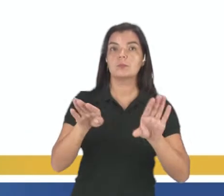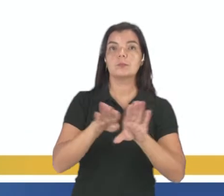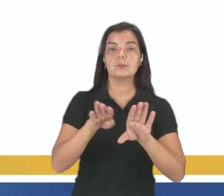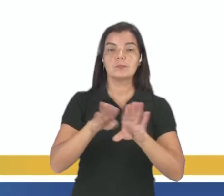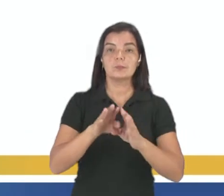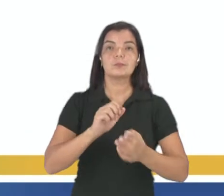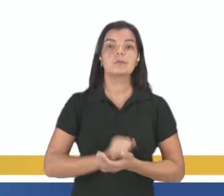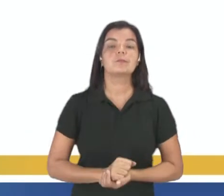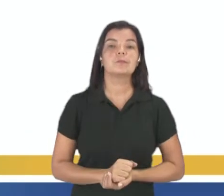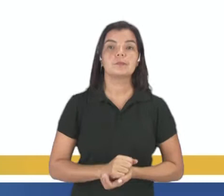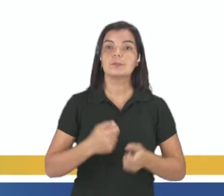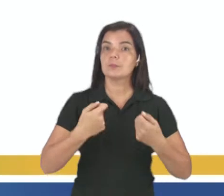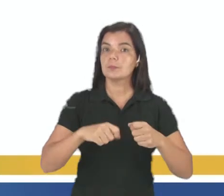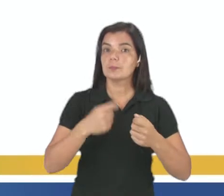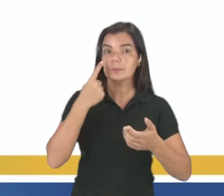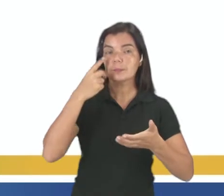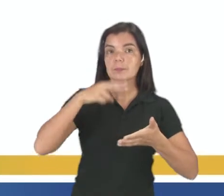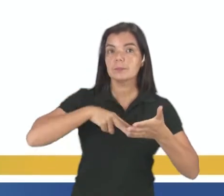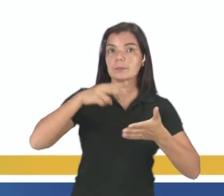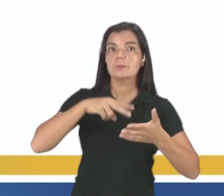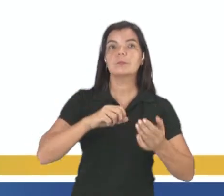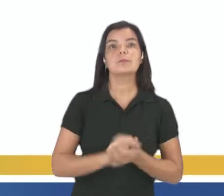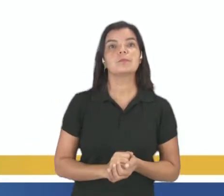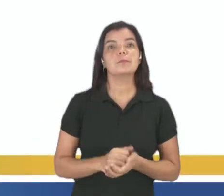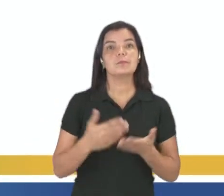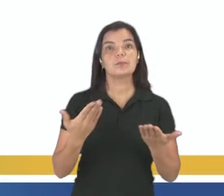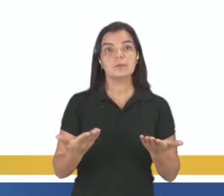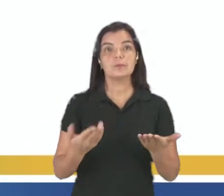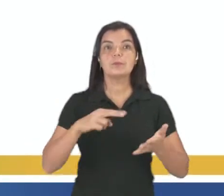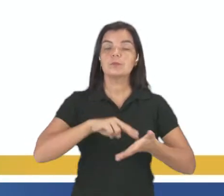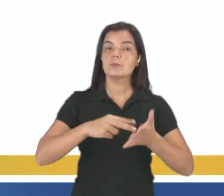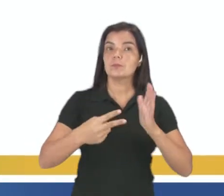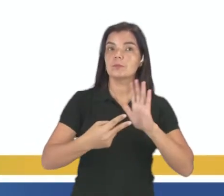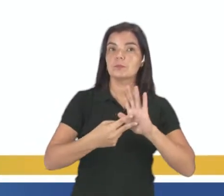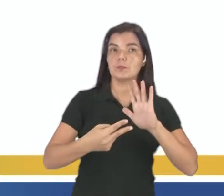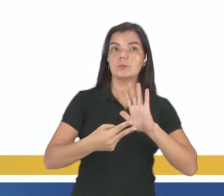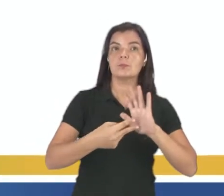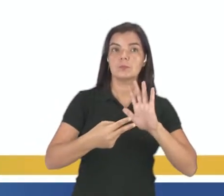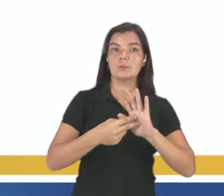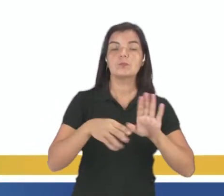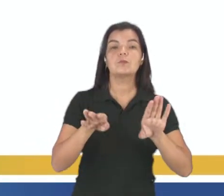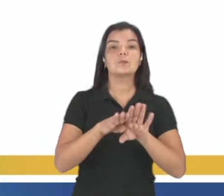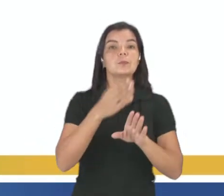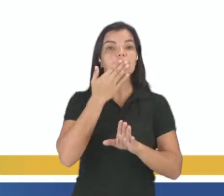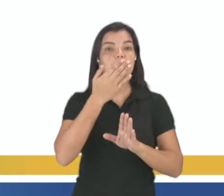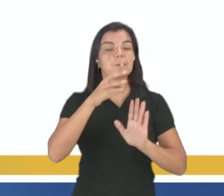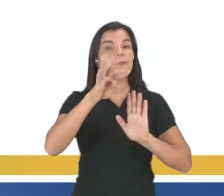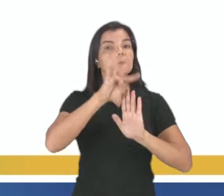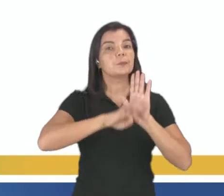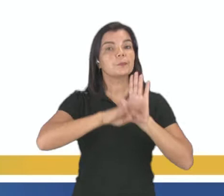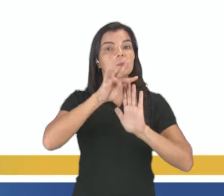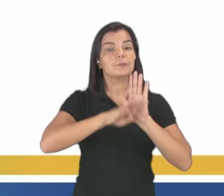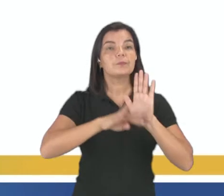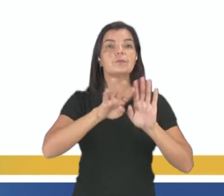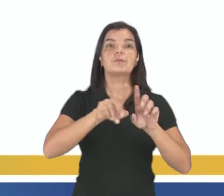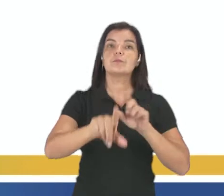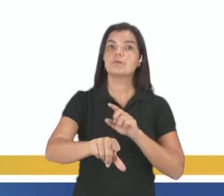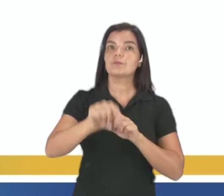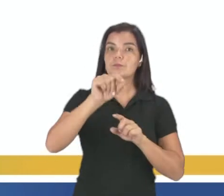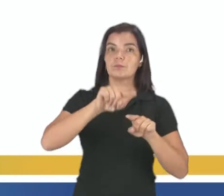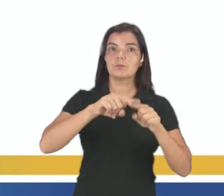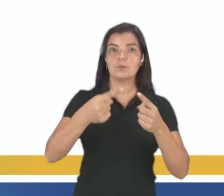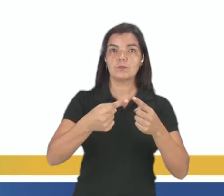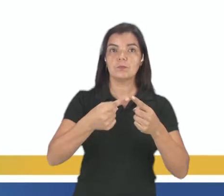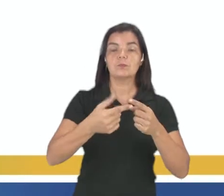a quien recibe el mensaje. Este tipo de texto es el tipo de texto que es pedido en